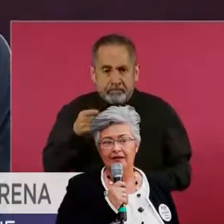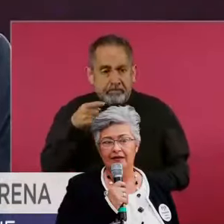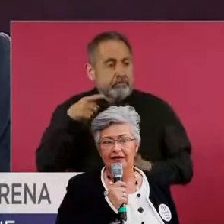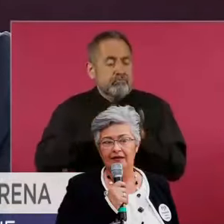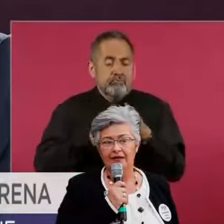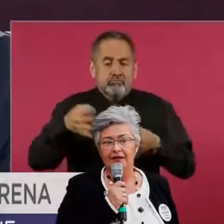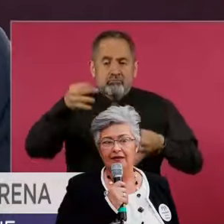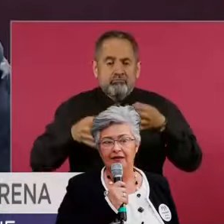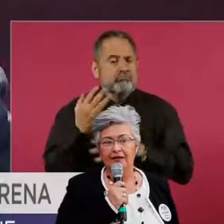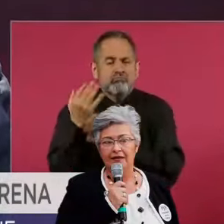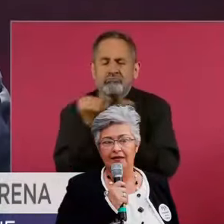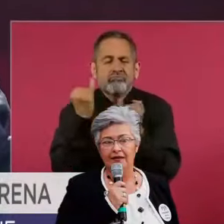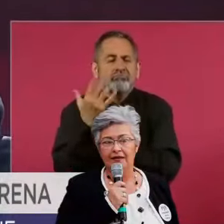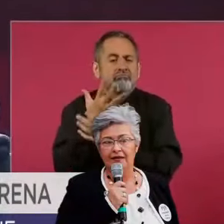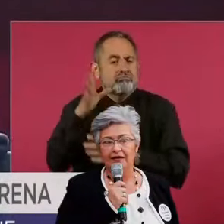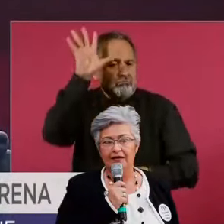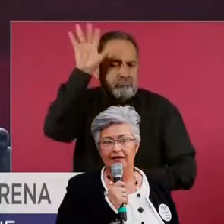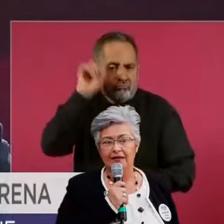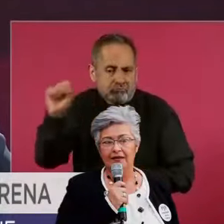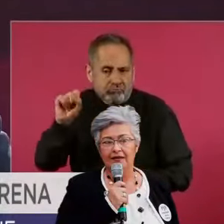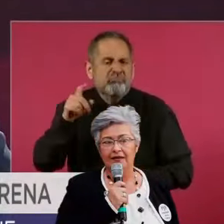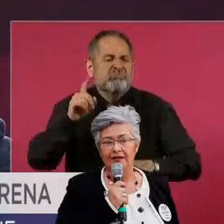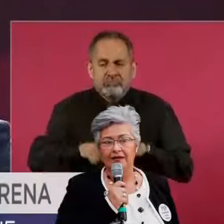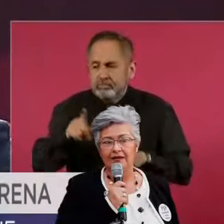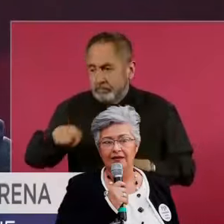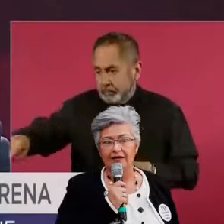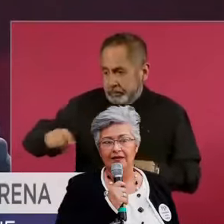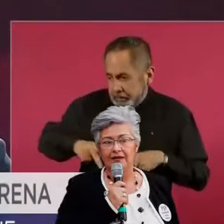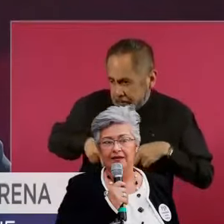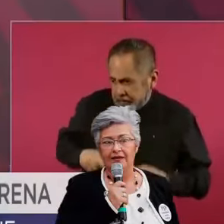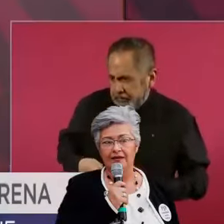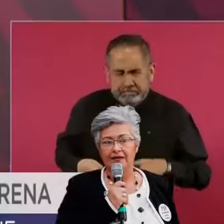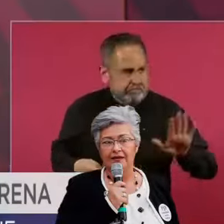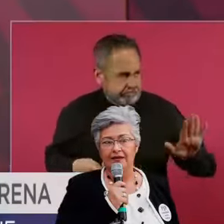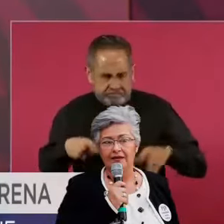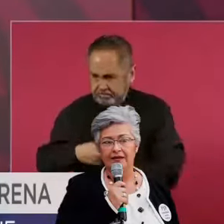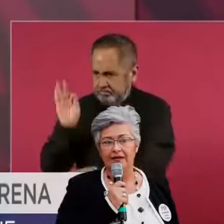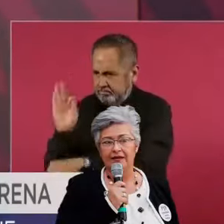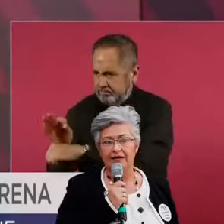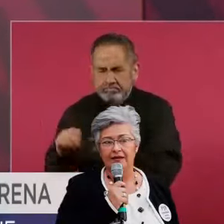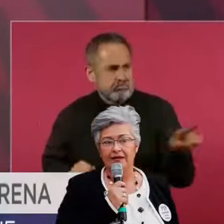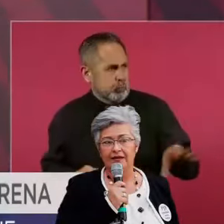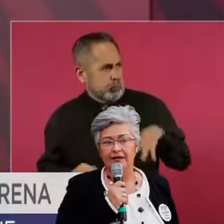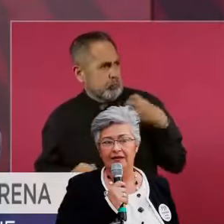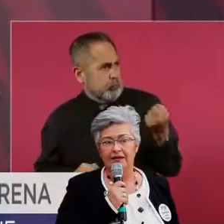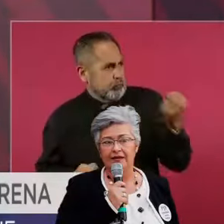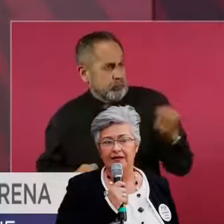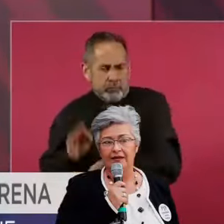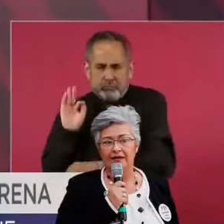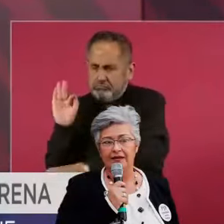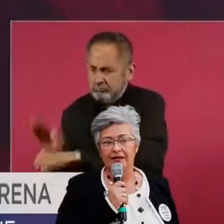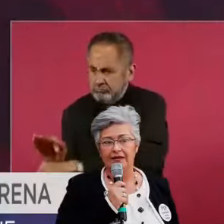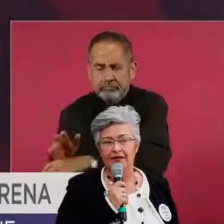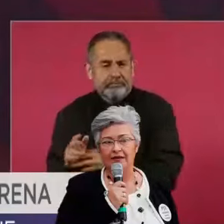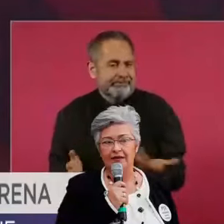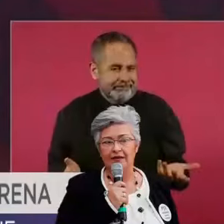uniendo no solamente los estudiantes, sino barras de abogados, despachos, uh-huh, organizaciones de la